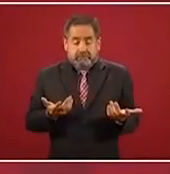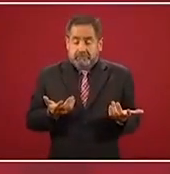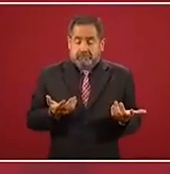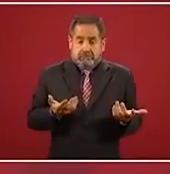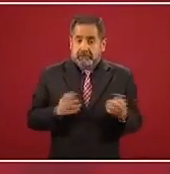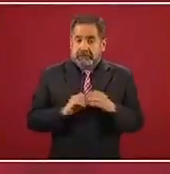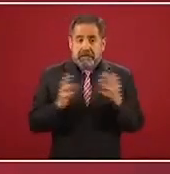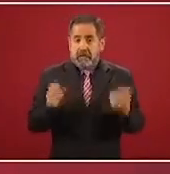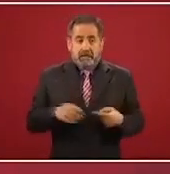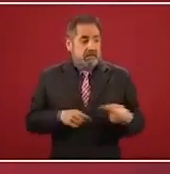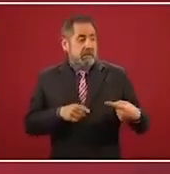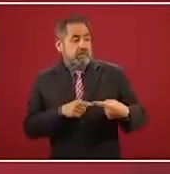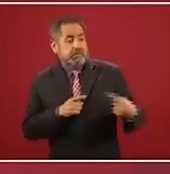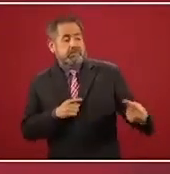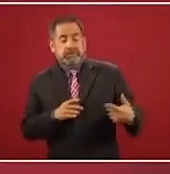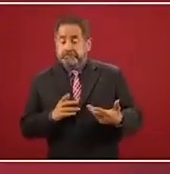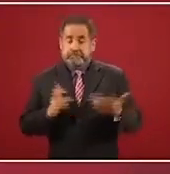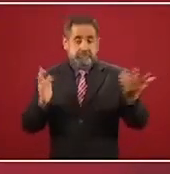oposición,